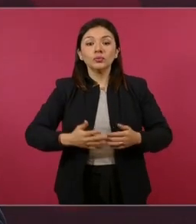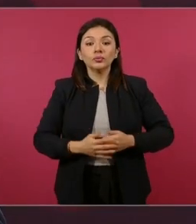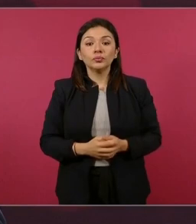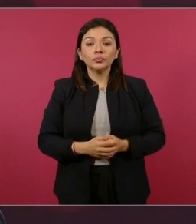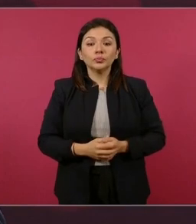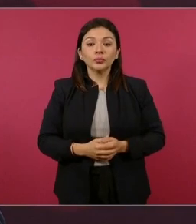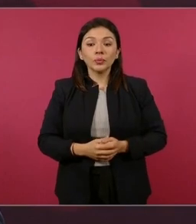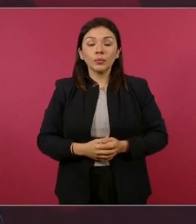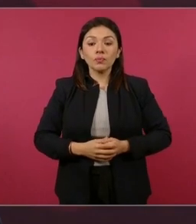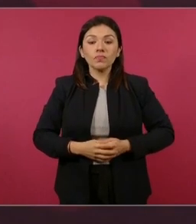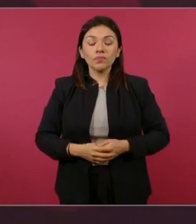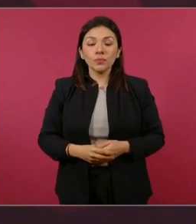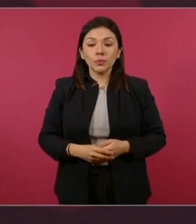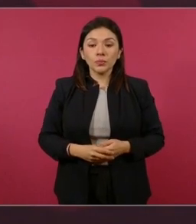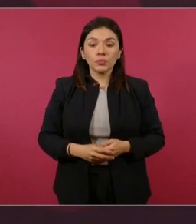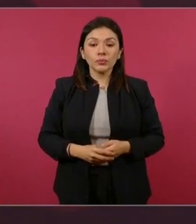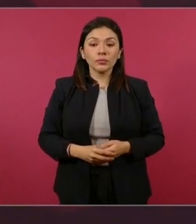para